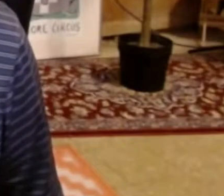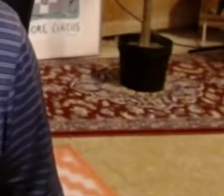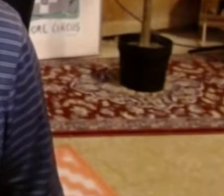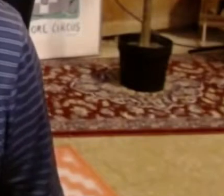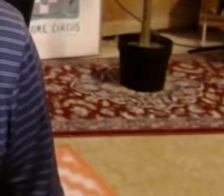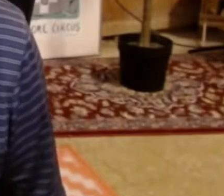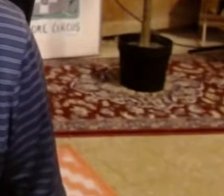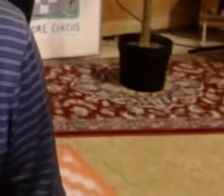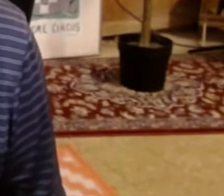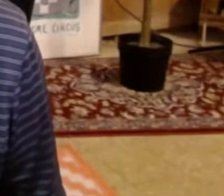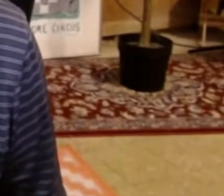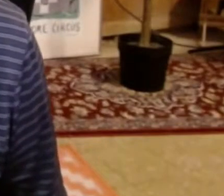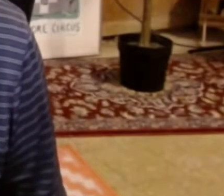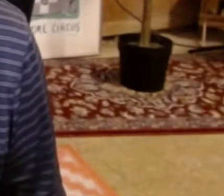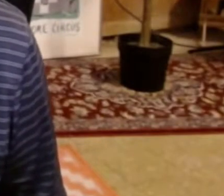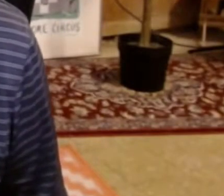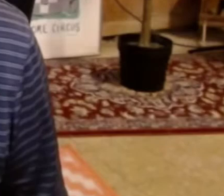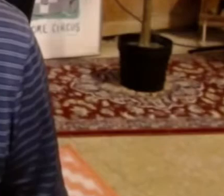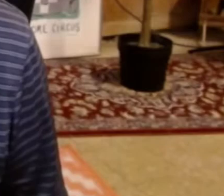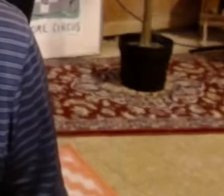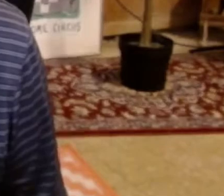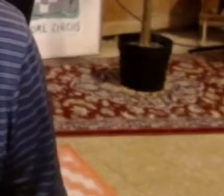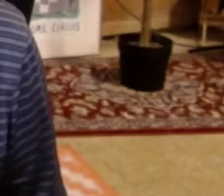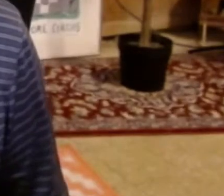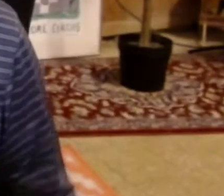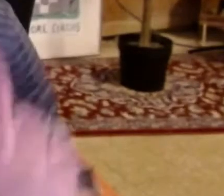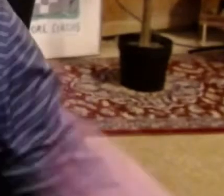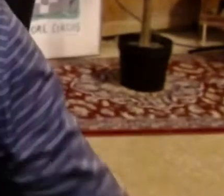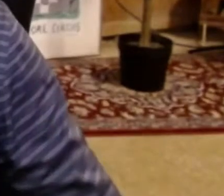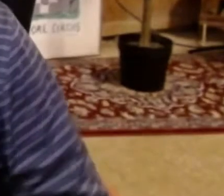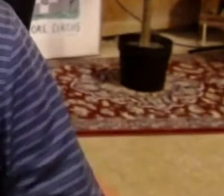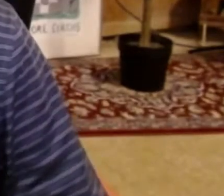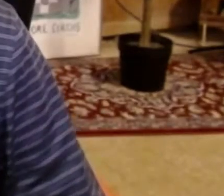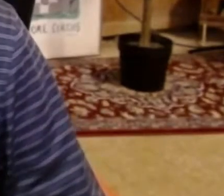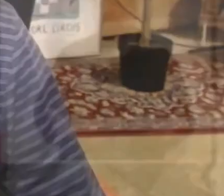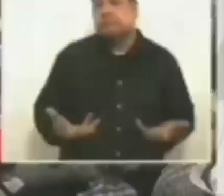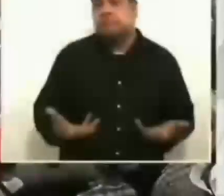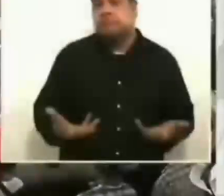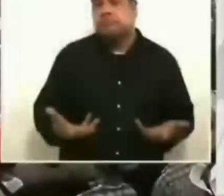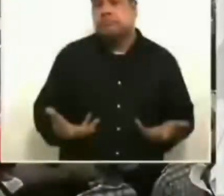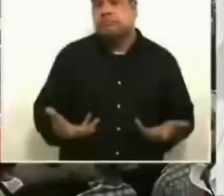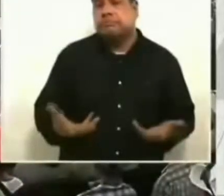Claudia Sheinbaum será la mejor presidenta del mundo. Esto fue lo que planteó.